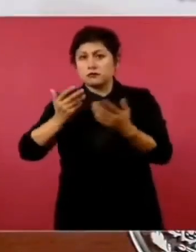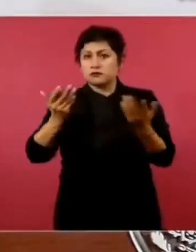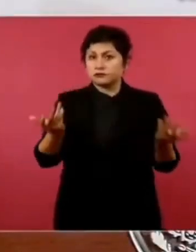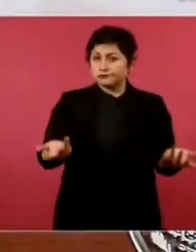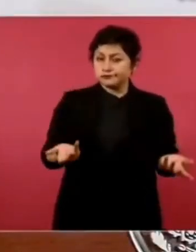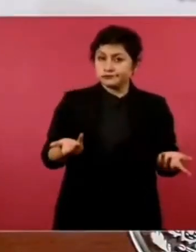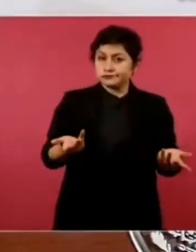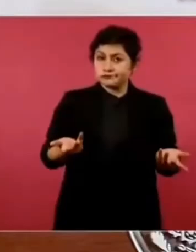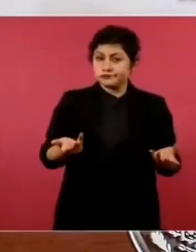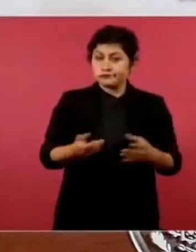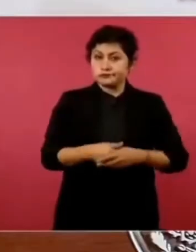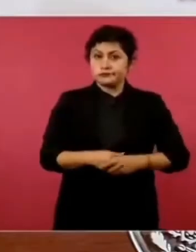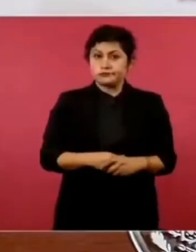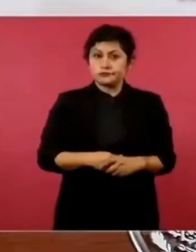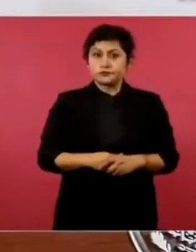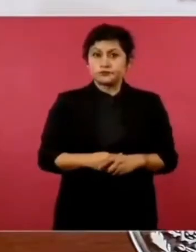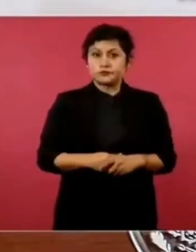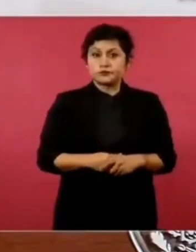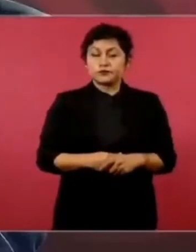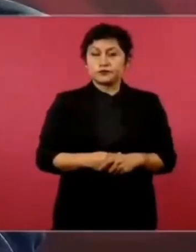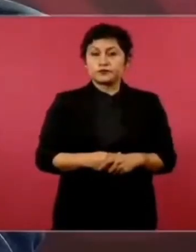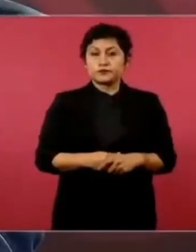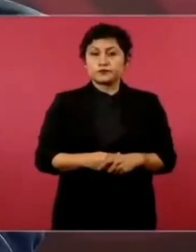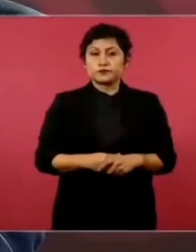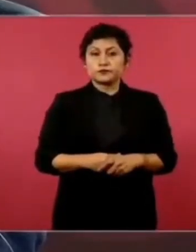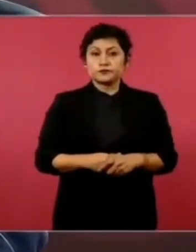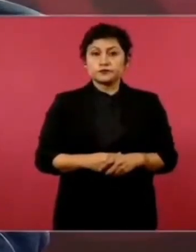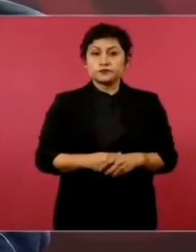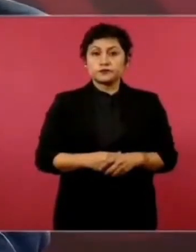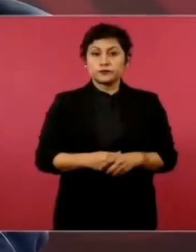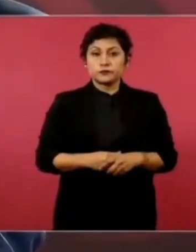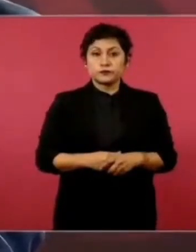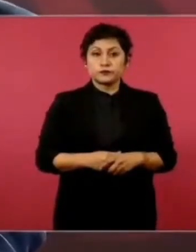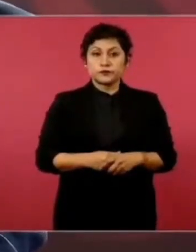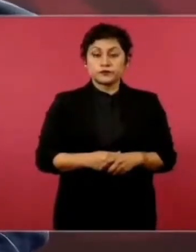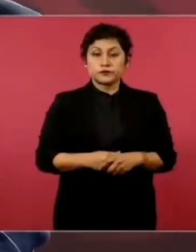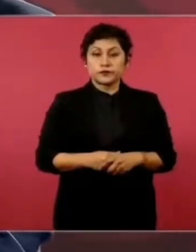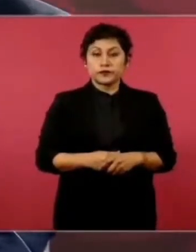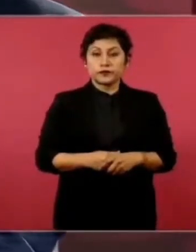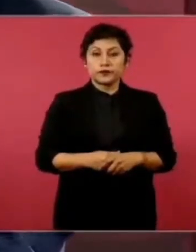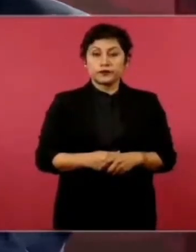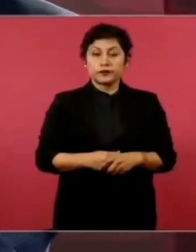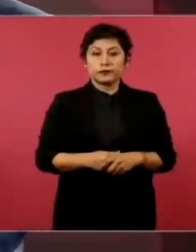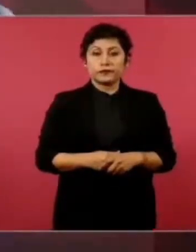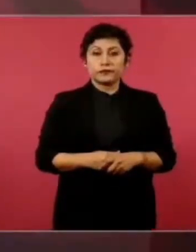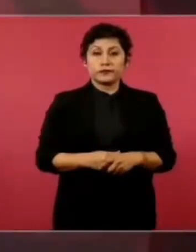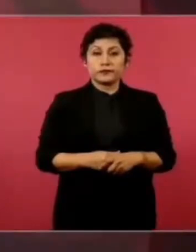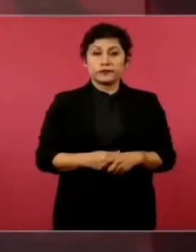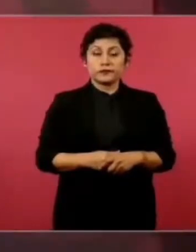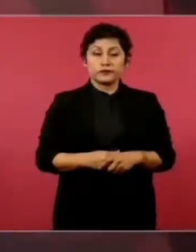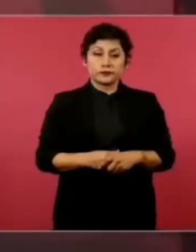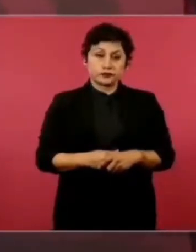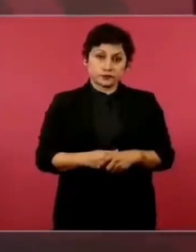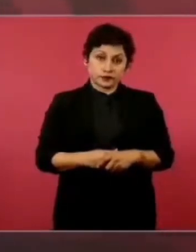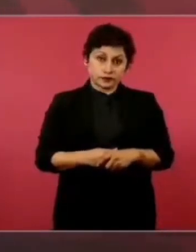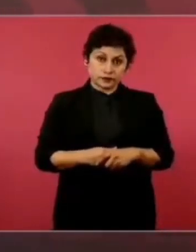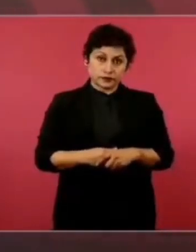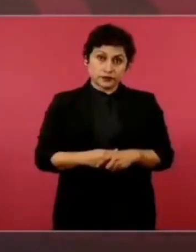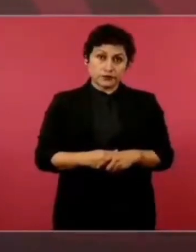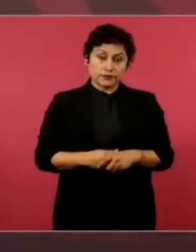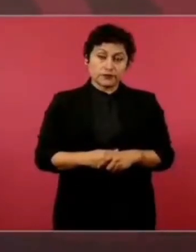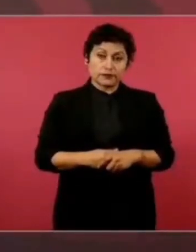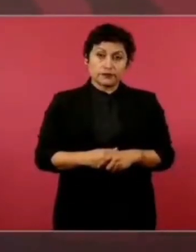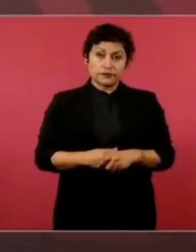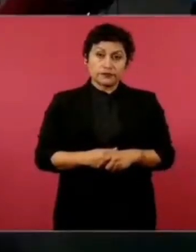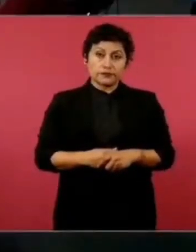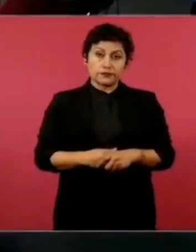que de repente, sin tener un negocio